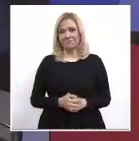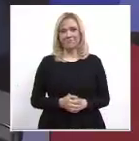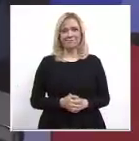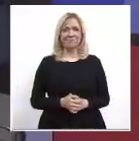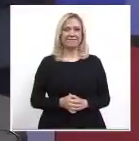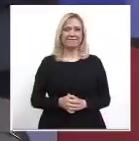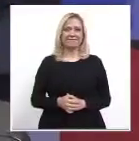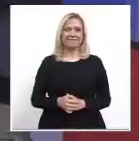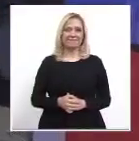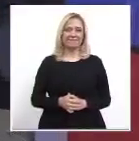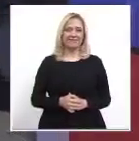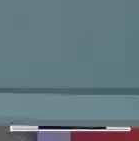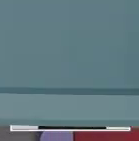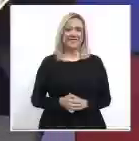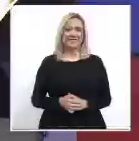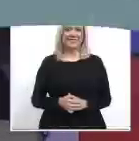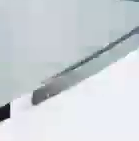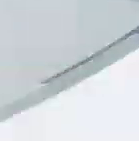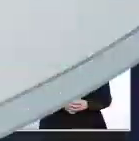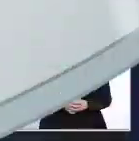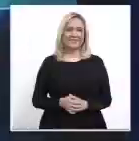Peña.